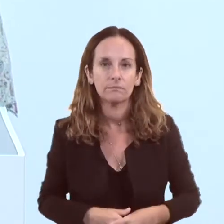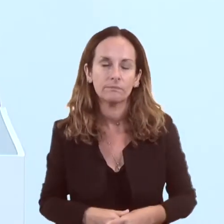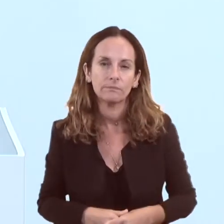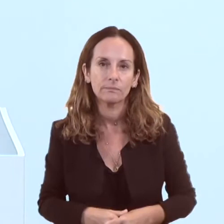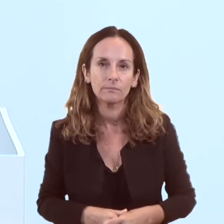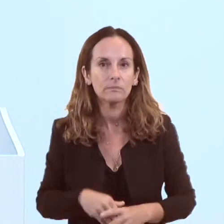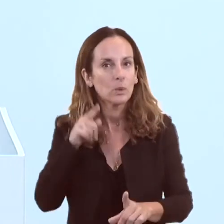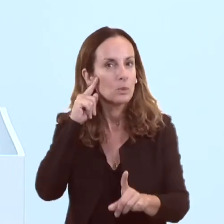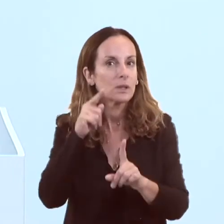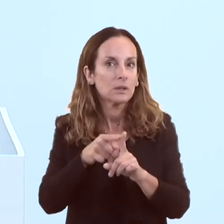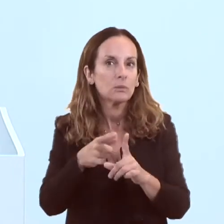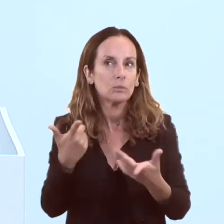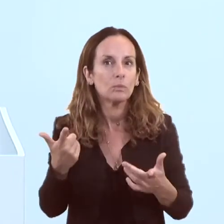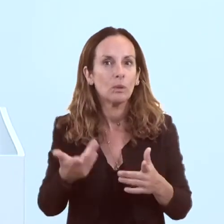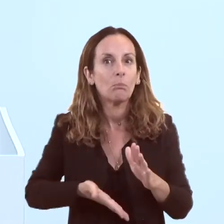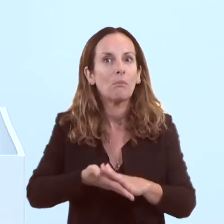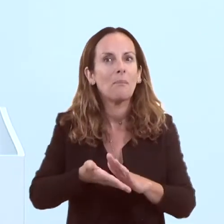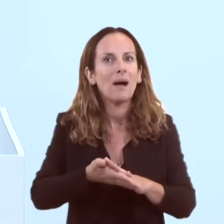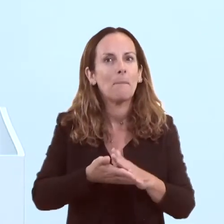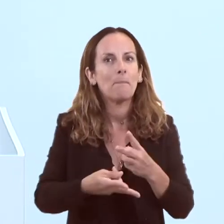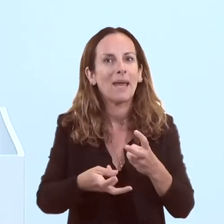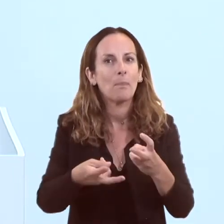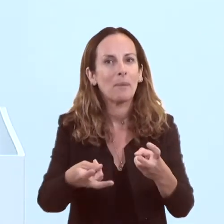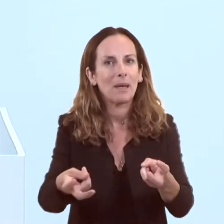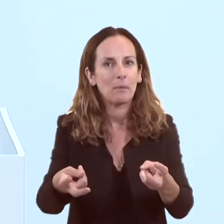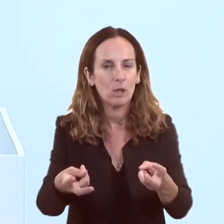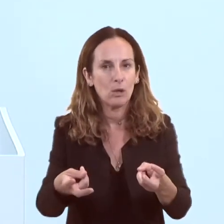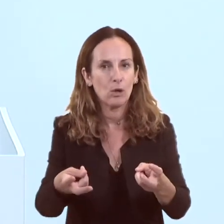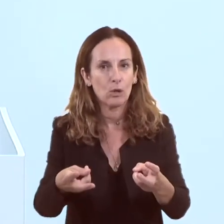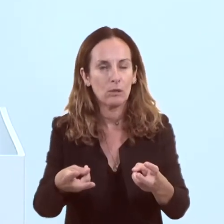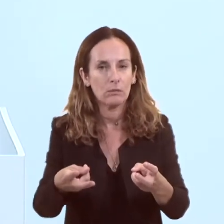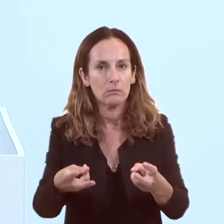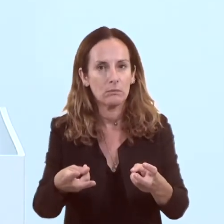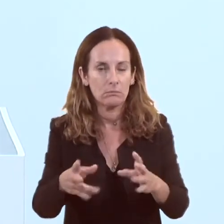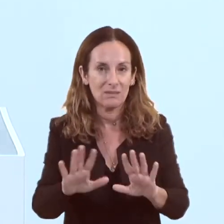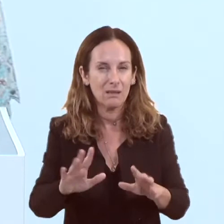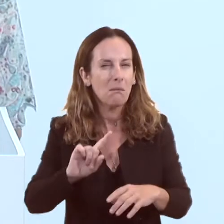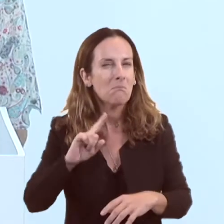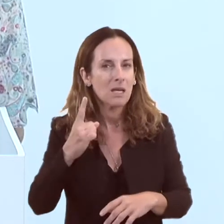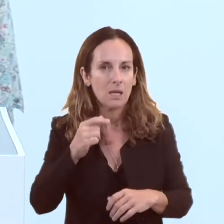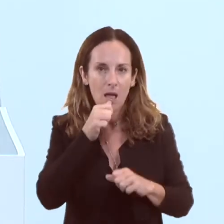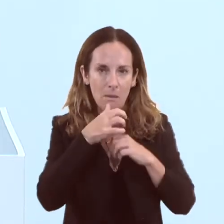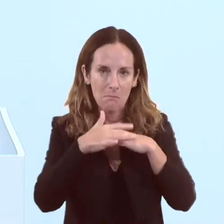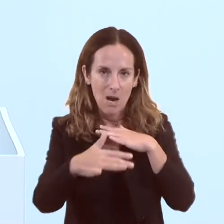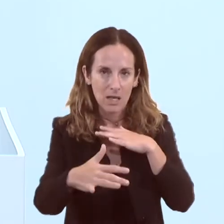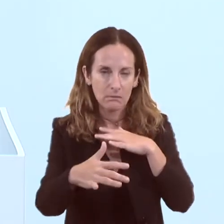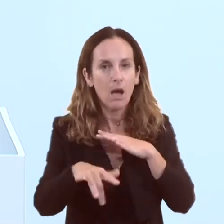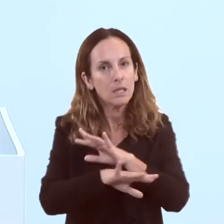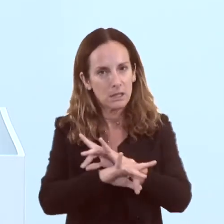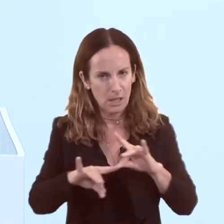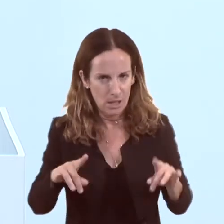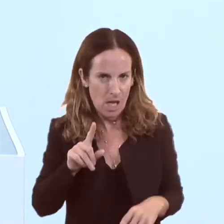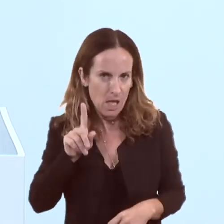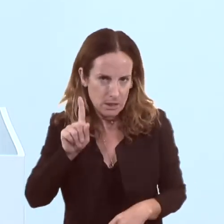no se para paliar el deterioro de los entornos sobre todo del mar y del aterrado también